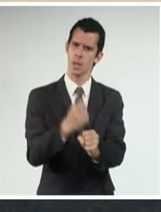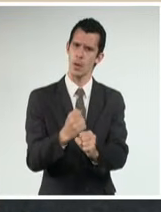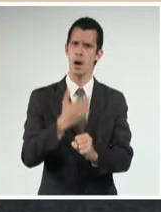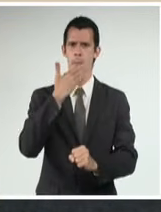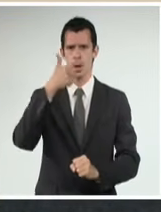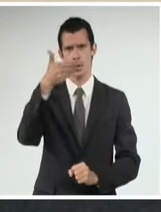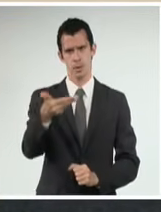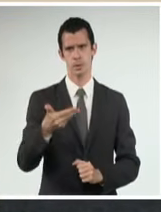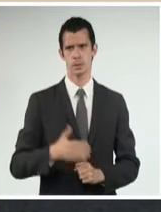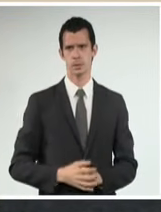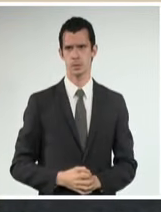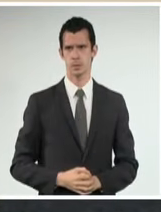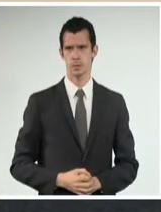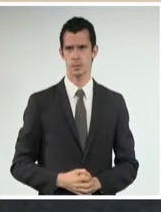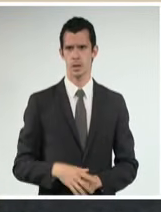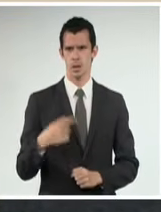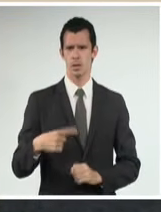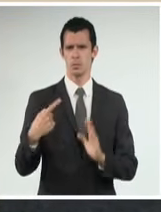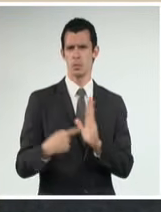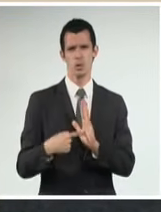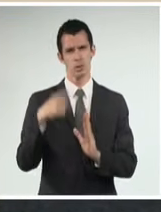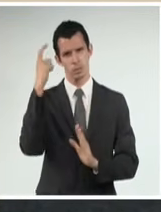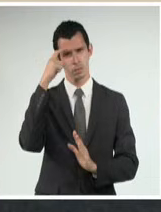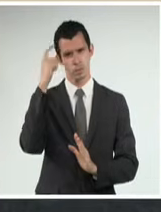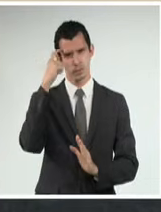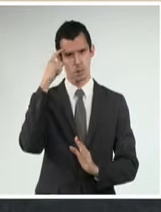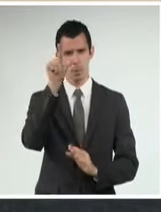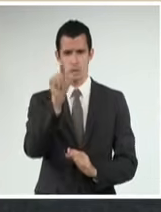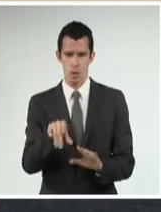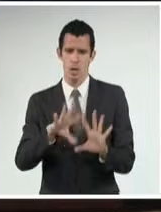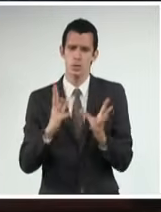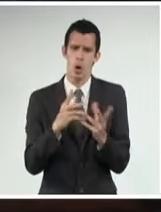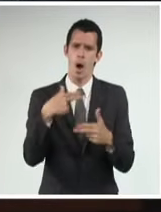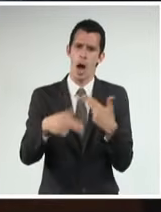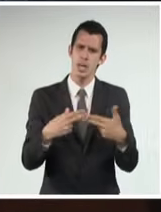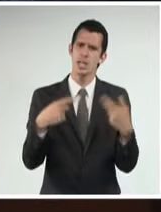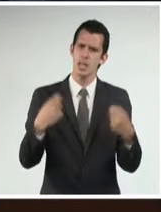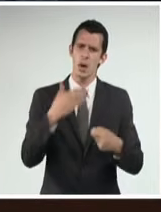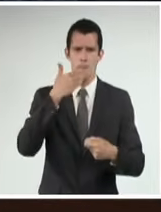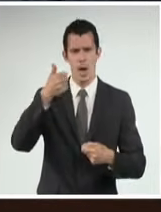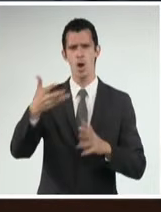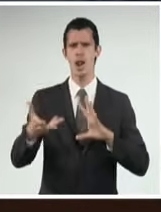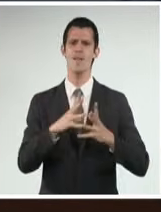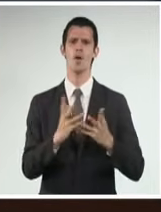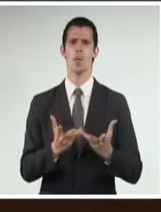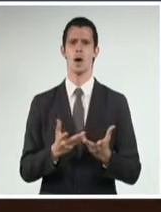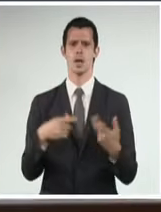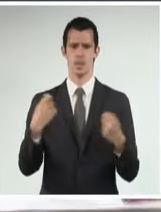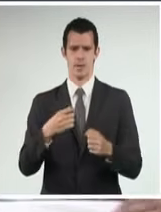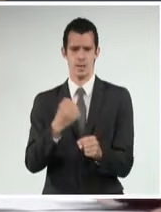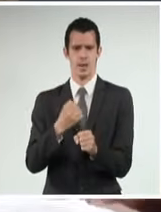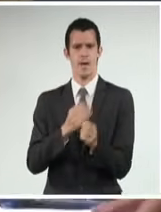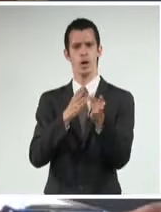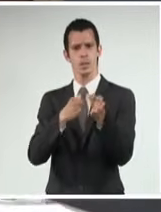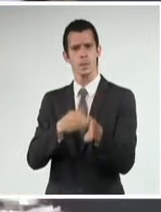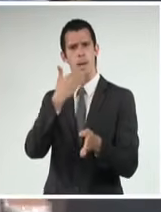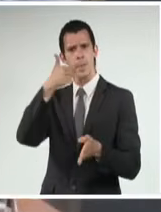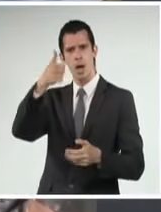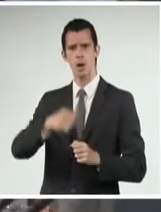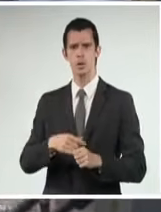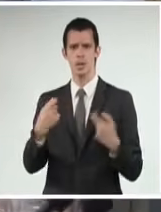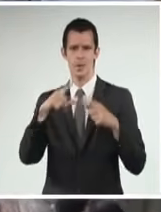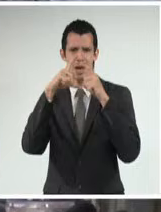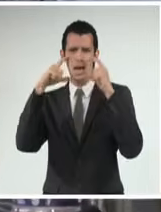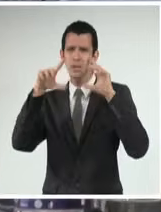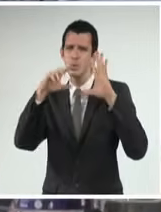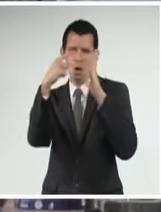y yo creo que es el llamado que tenemos que hacer a nuestra población. El presidente cubano afirmó que la circulación en el país de cepas de